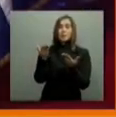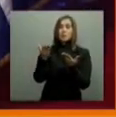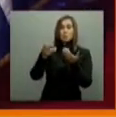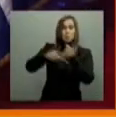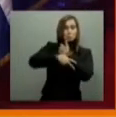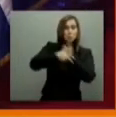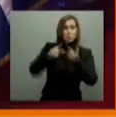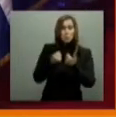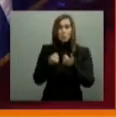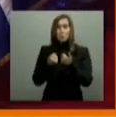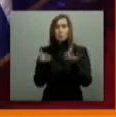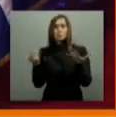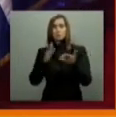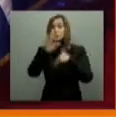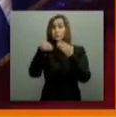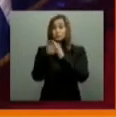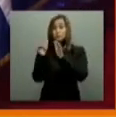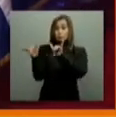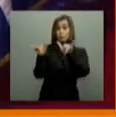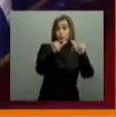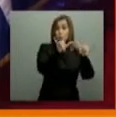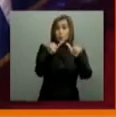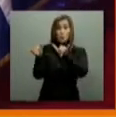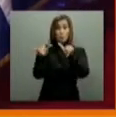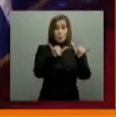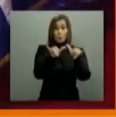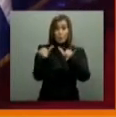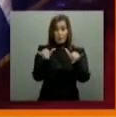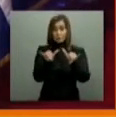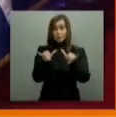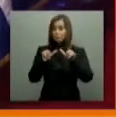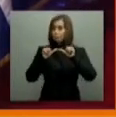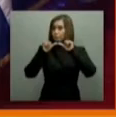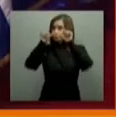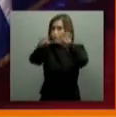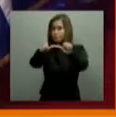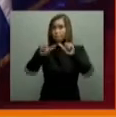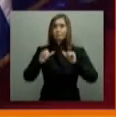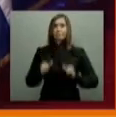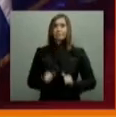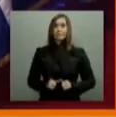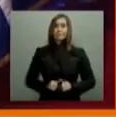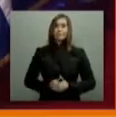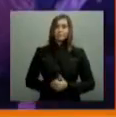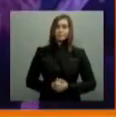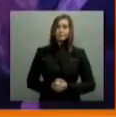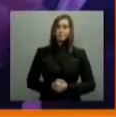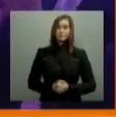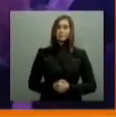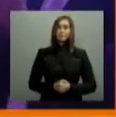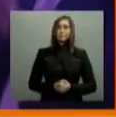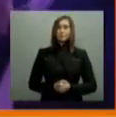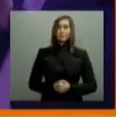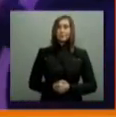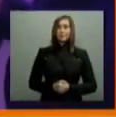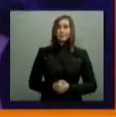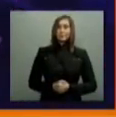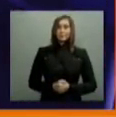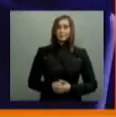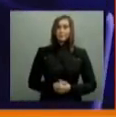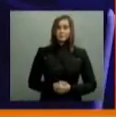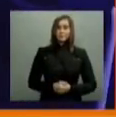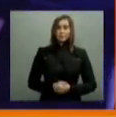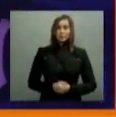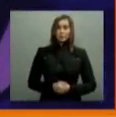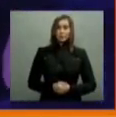sea es como un ansia de justificarse ante el pueblo cuando en realidad a él nadie le ha cuestionado